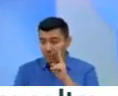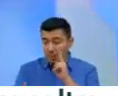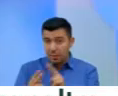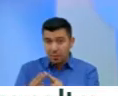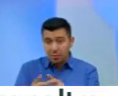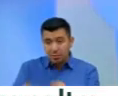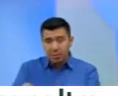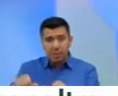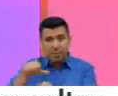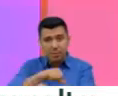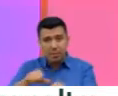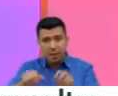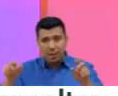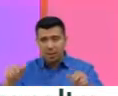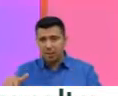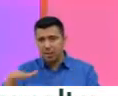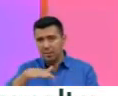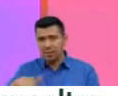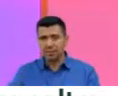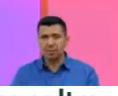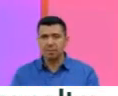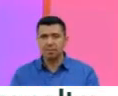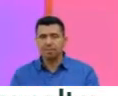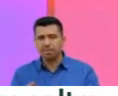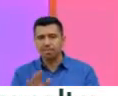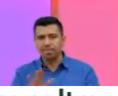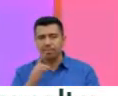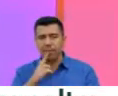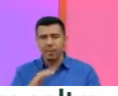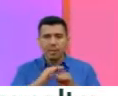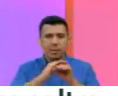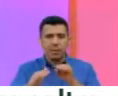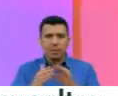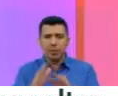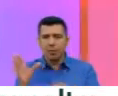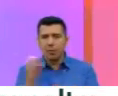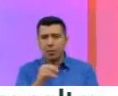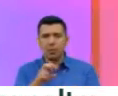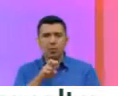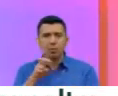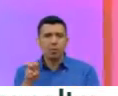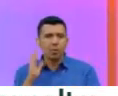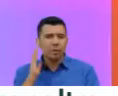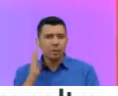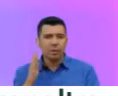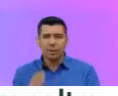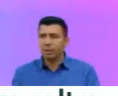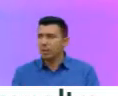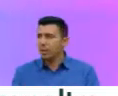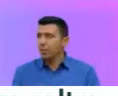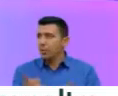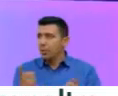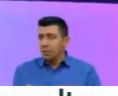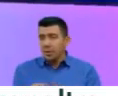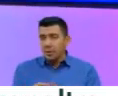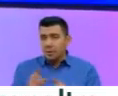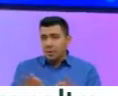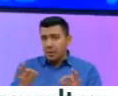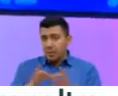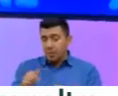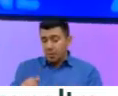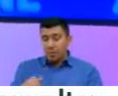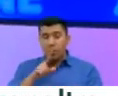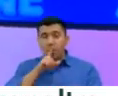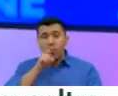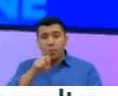el parque temático. Así es, la invitación entonces para todos los norte santandereanos. Y por otro lado, nos volvemos a